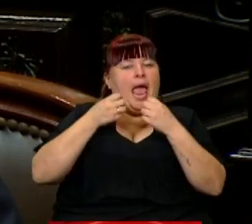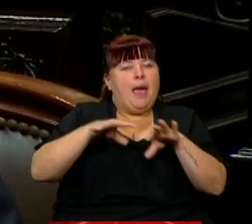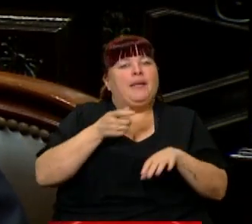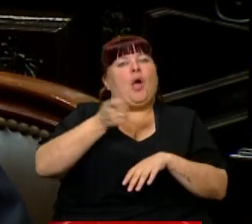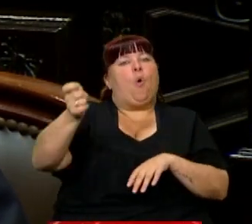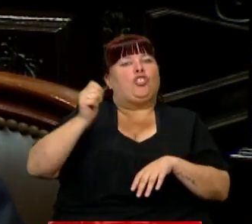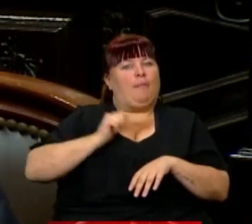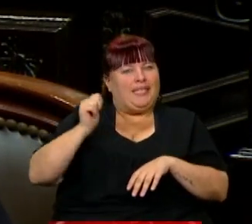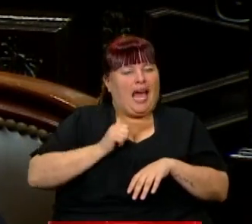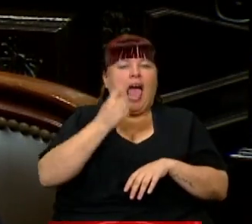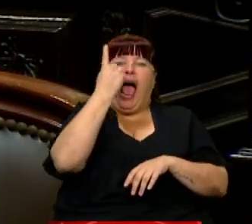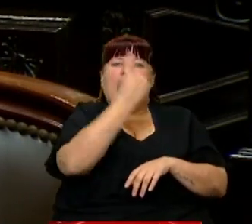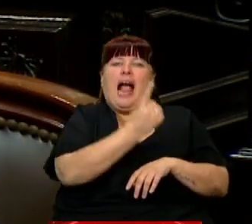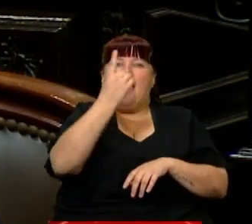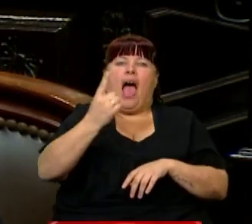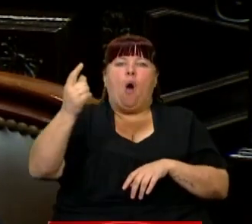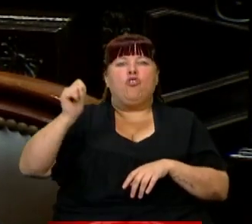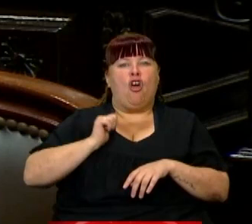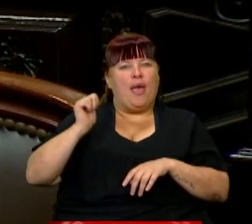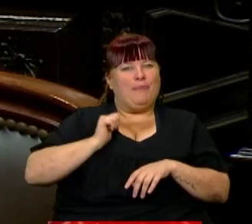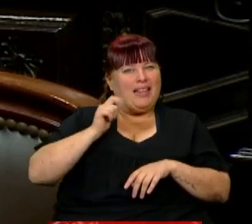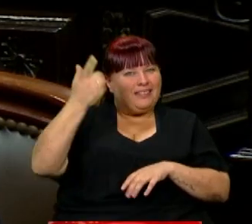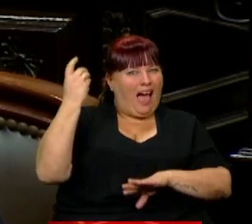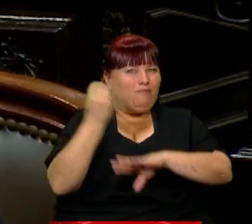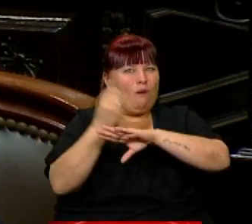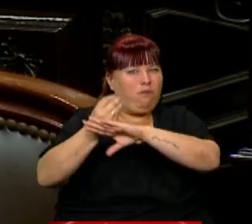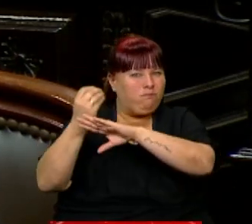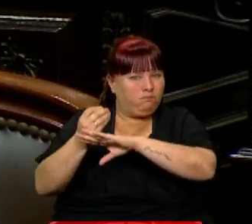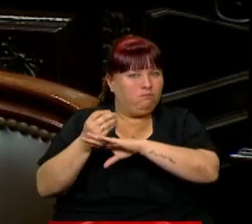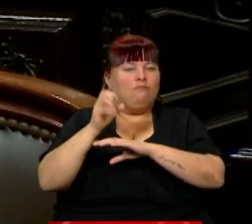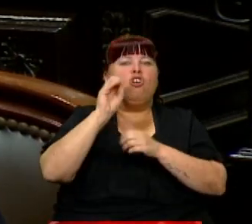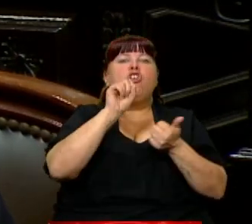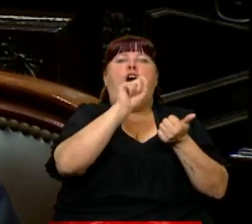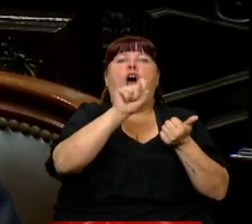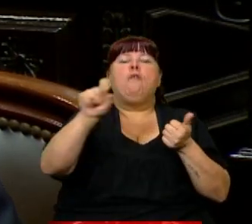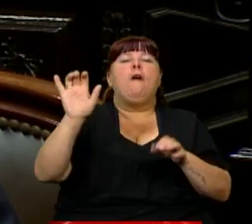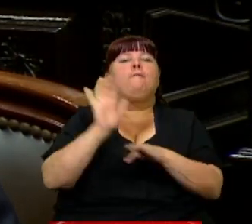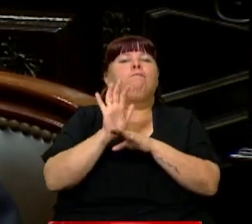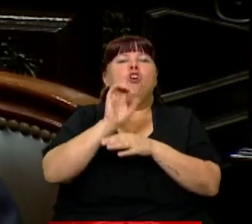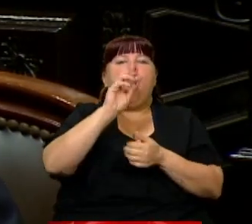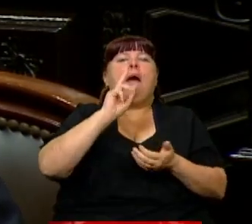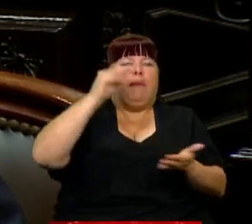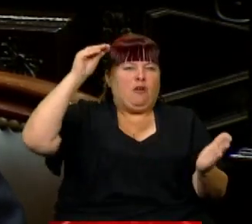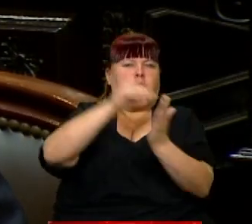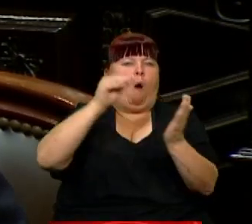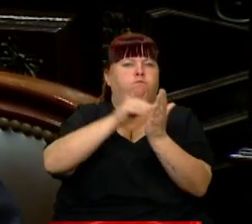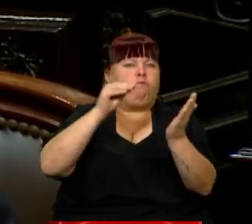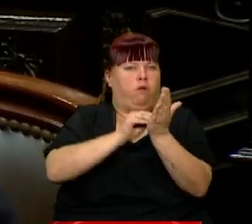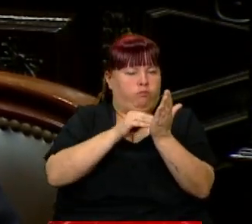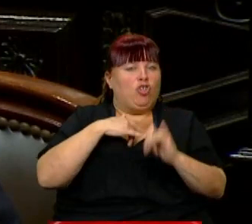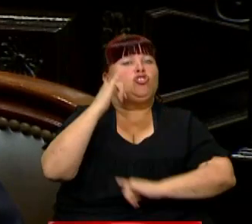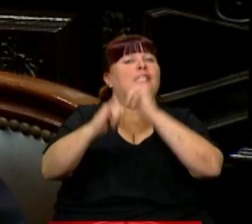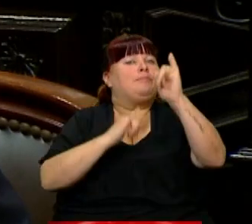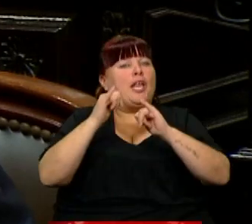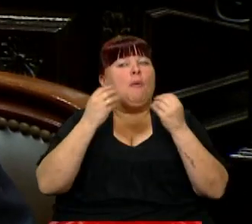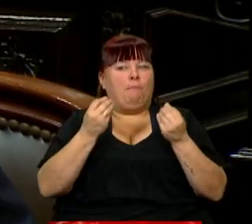del juicio a cada uno de los comandantes de la dictadura, y los identificaba con nombre y apellido. Digo